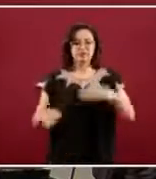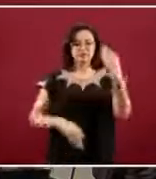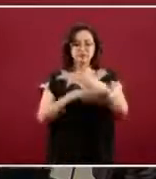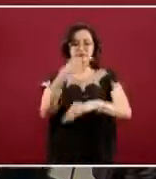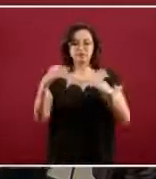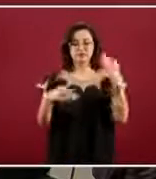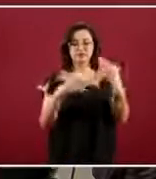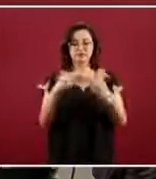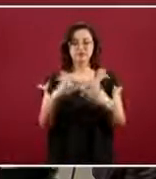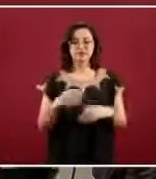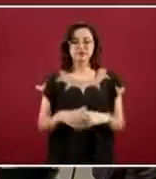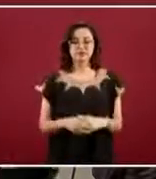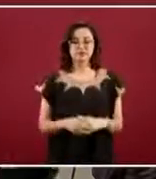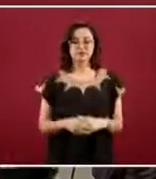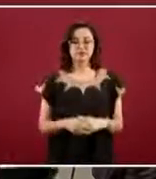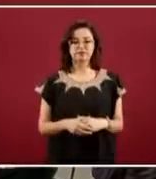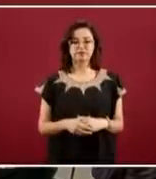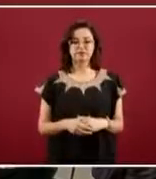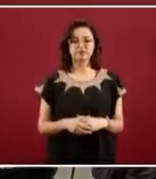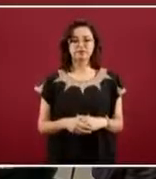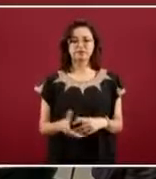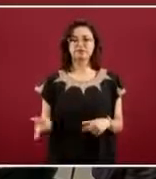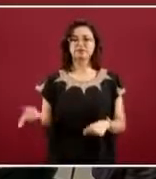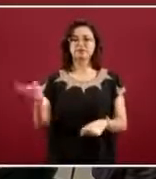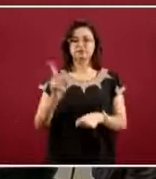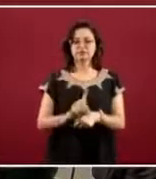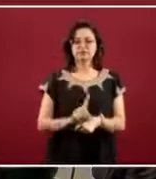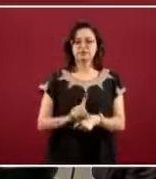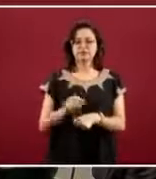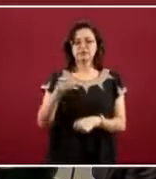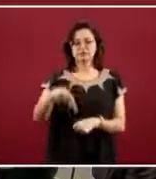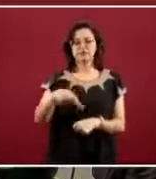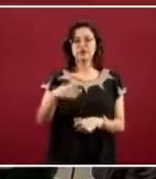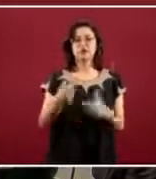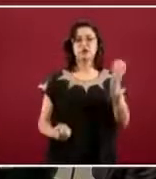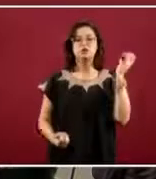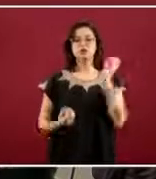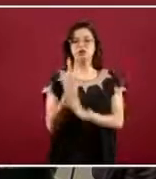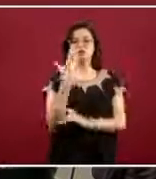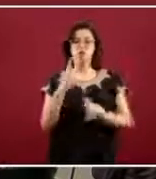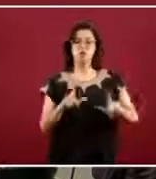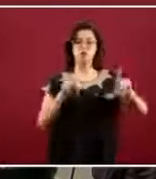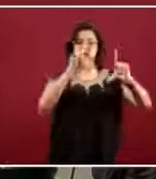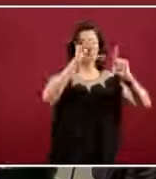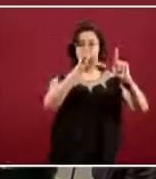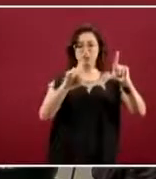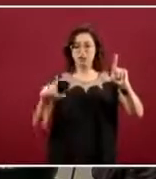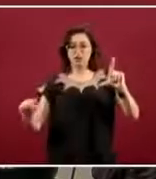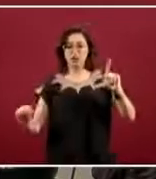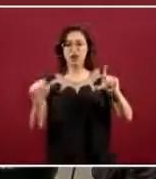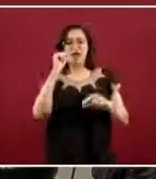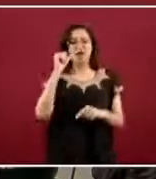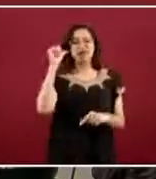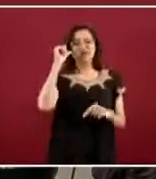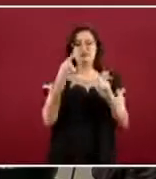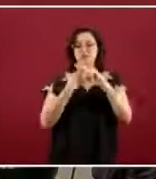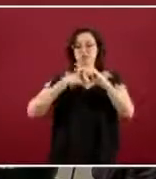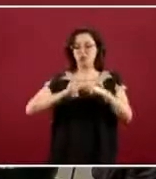todos. Damos la actualización del día de hoy. Si recuerdan, esta nueva gráfica la iniciamos el día de